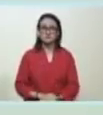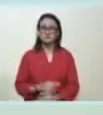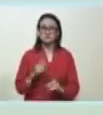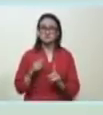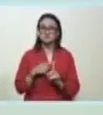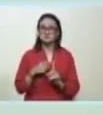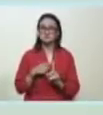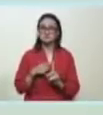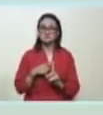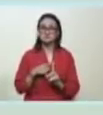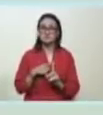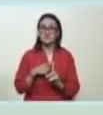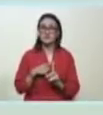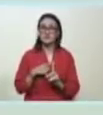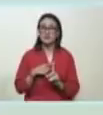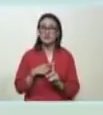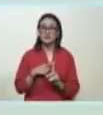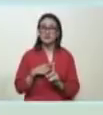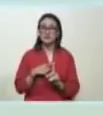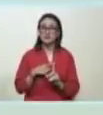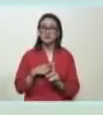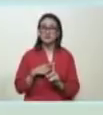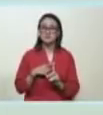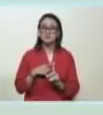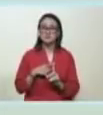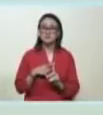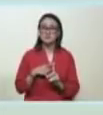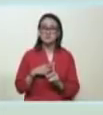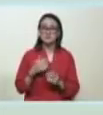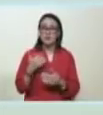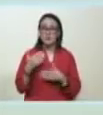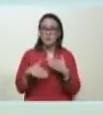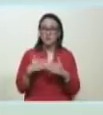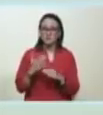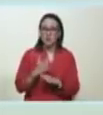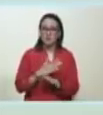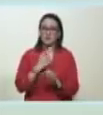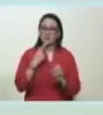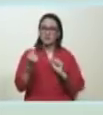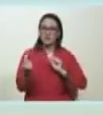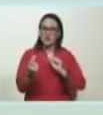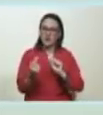Primero, porque fue precedida de un proceso de diálogo